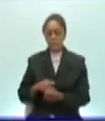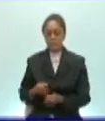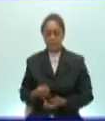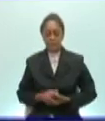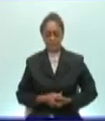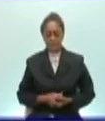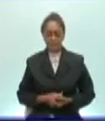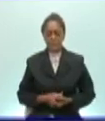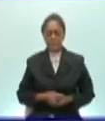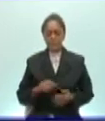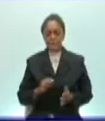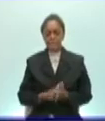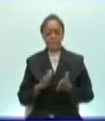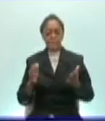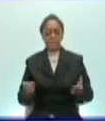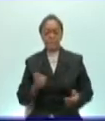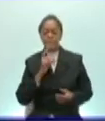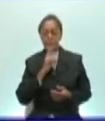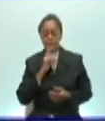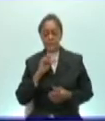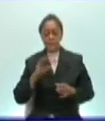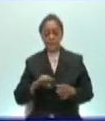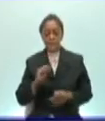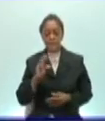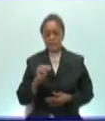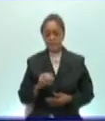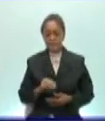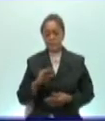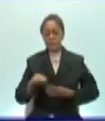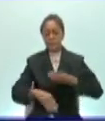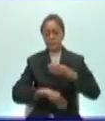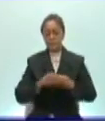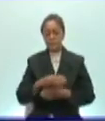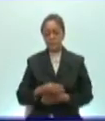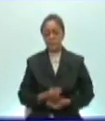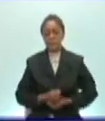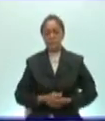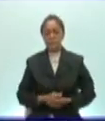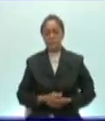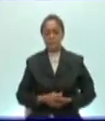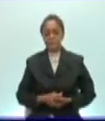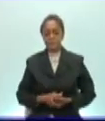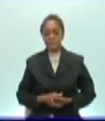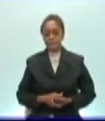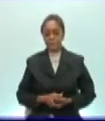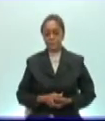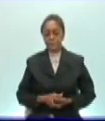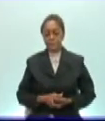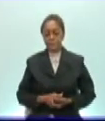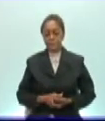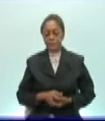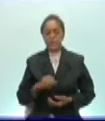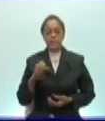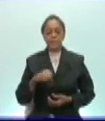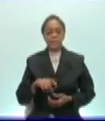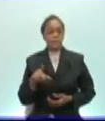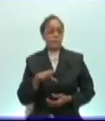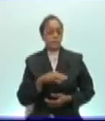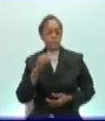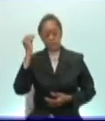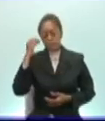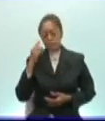esa prensa amarilla es la que se encarga de este problema. Seguimos. El pretexto del Maine, eso lo conocemos muy